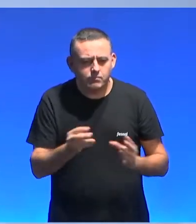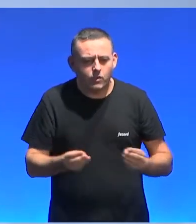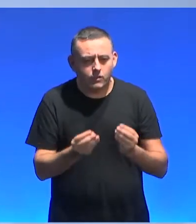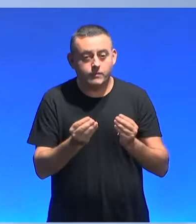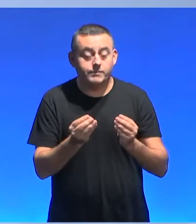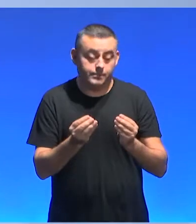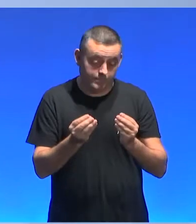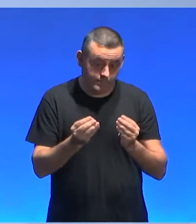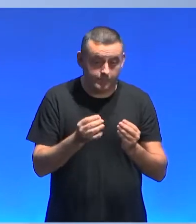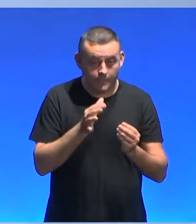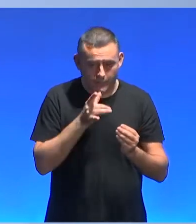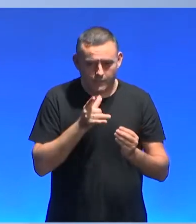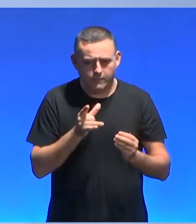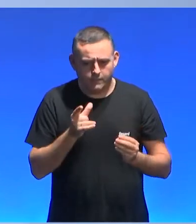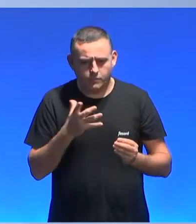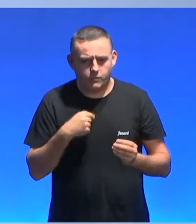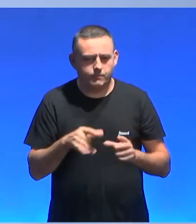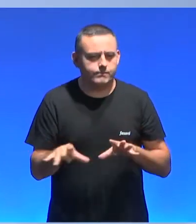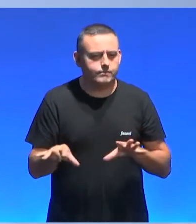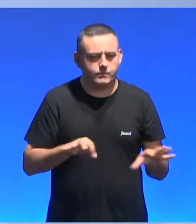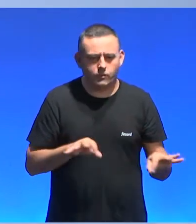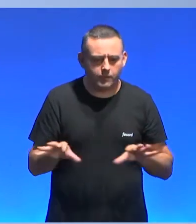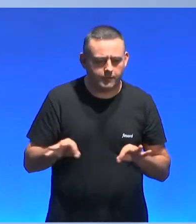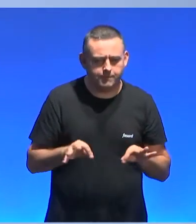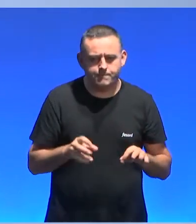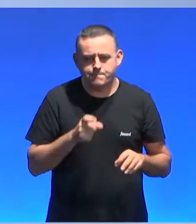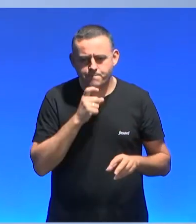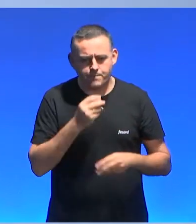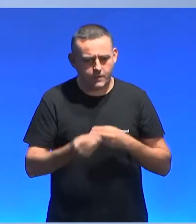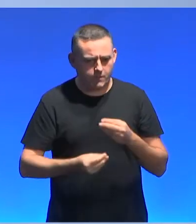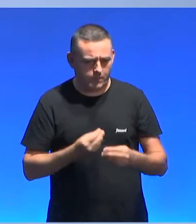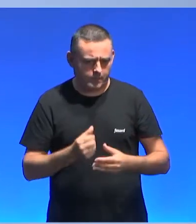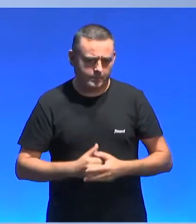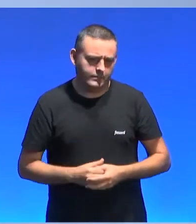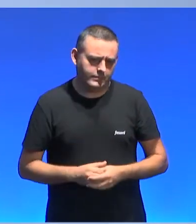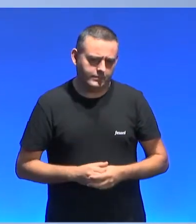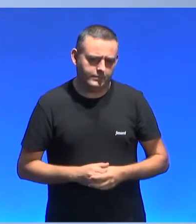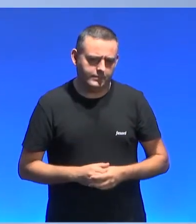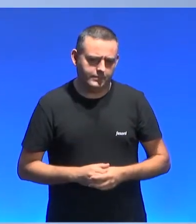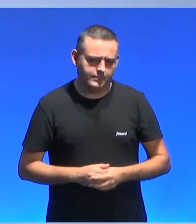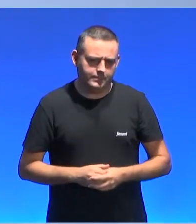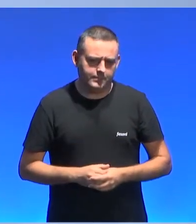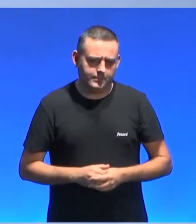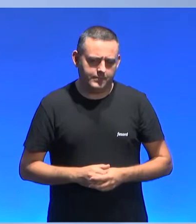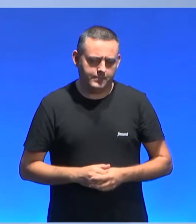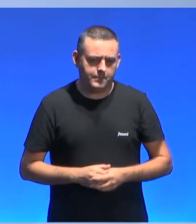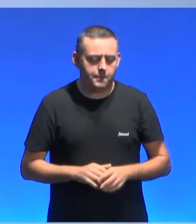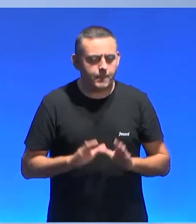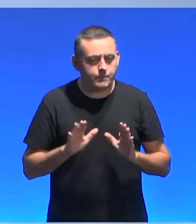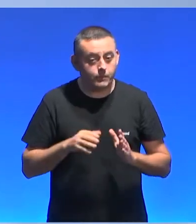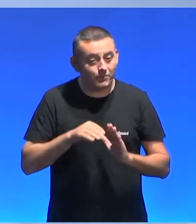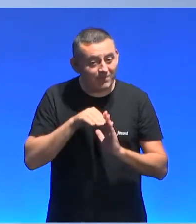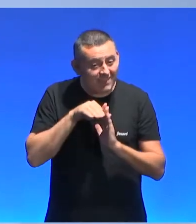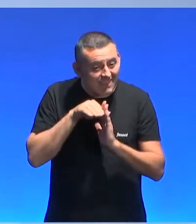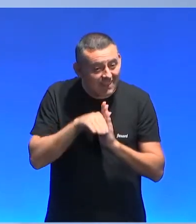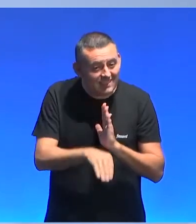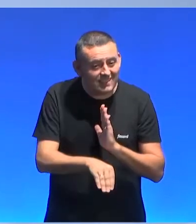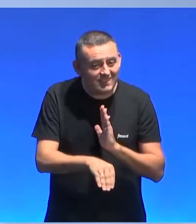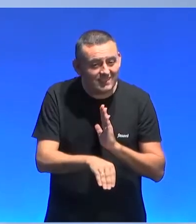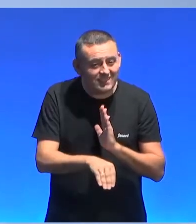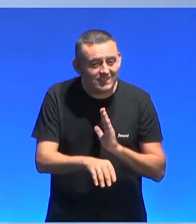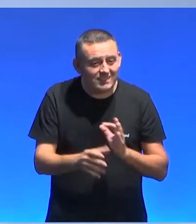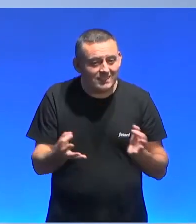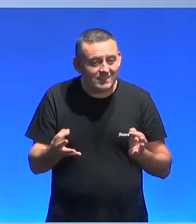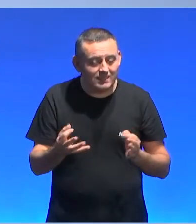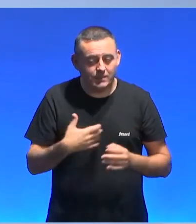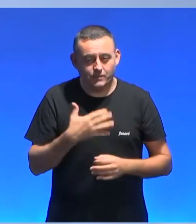podemos elegir. Pero a la cual me refiero es la crisis de después de la última